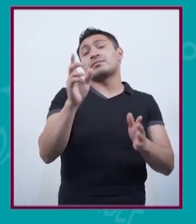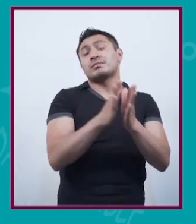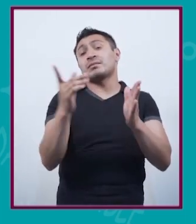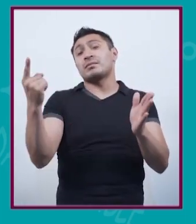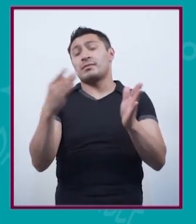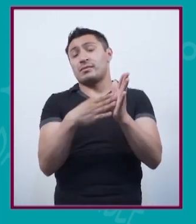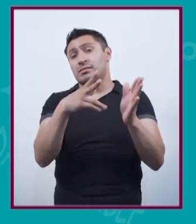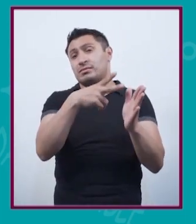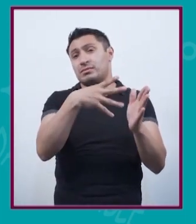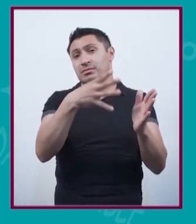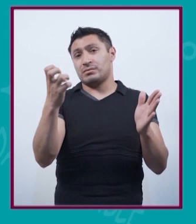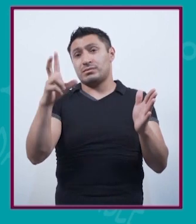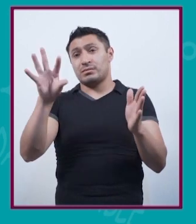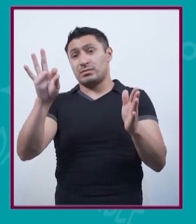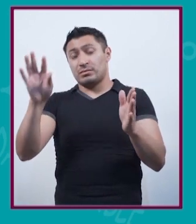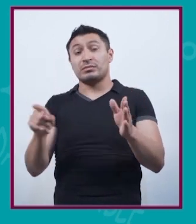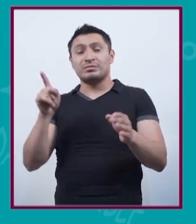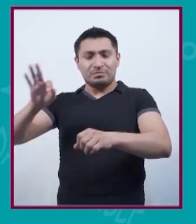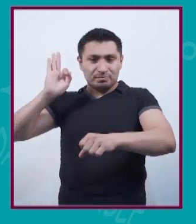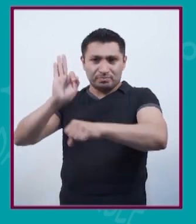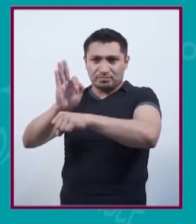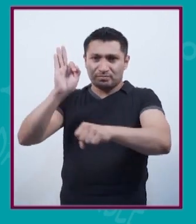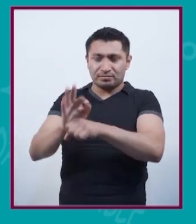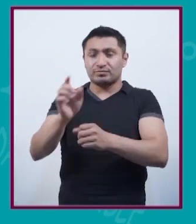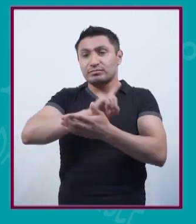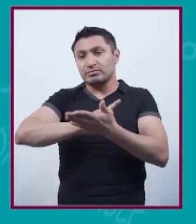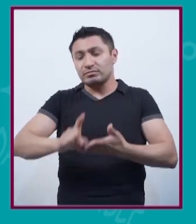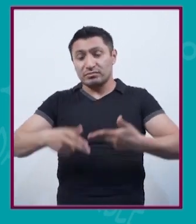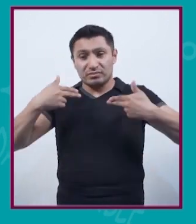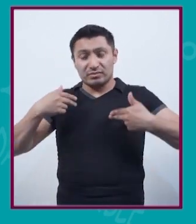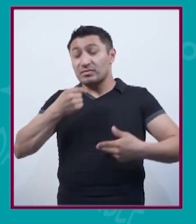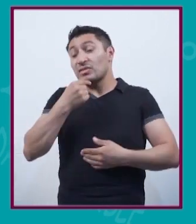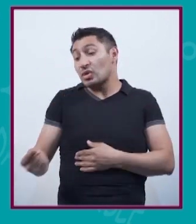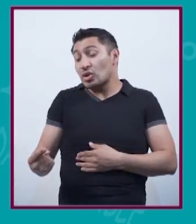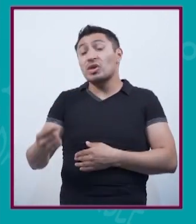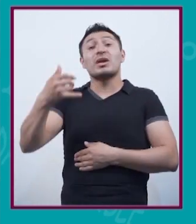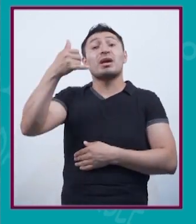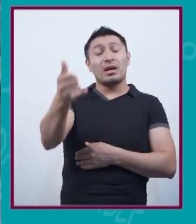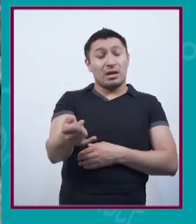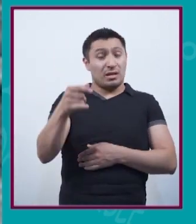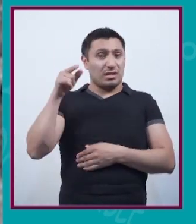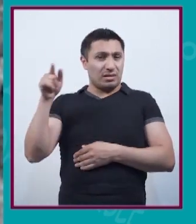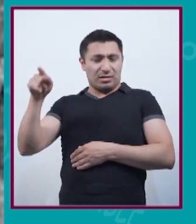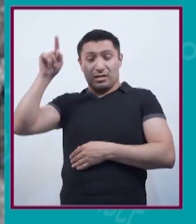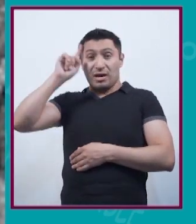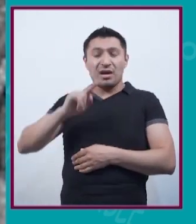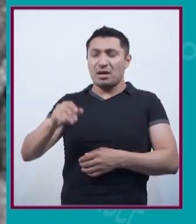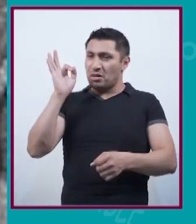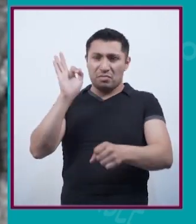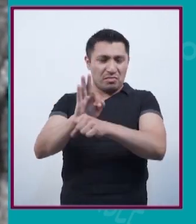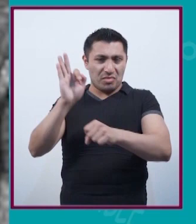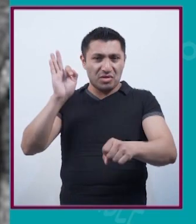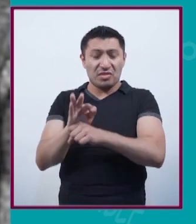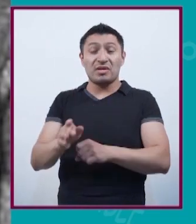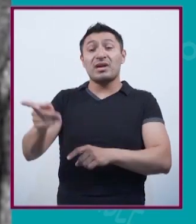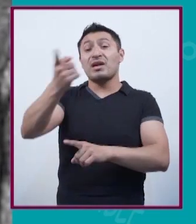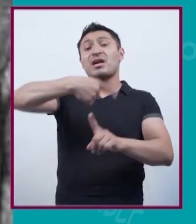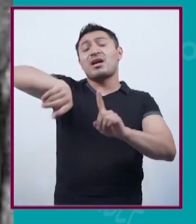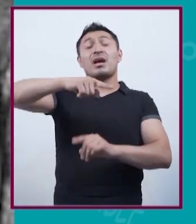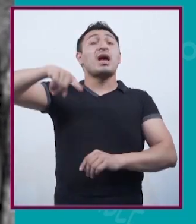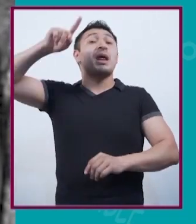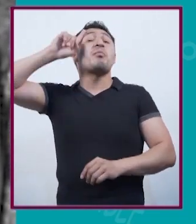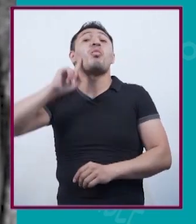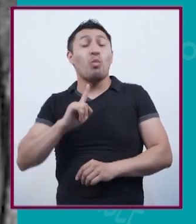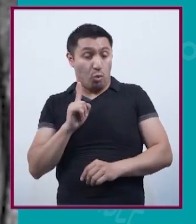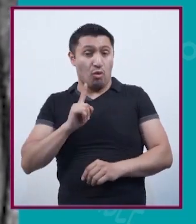Gabriela Mistral se convirtió durante las décadas de los 30 y 40 en una férrea defensora de los derechos de los niños y,